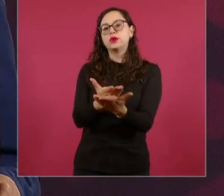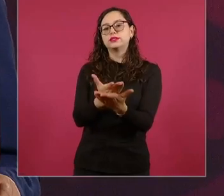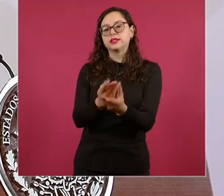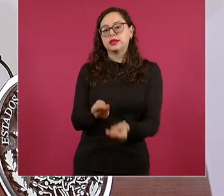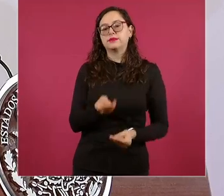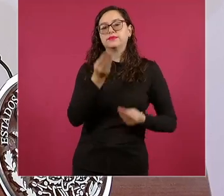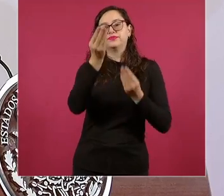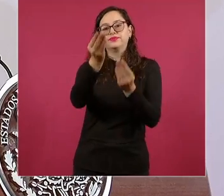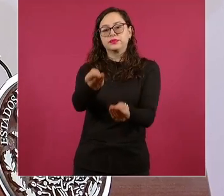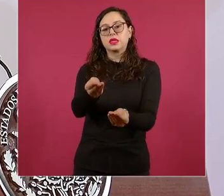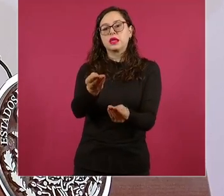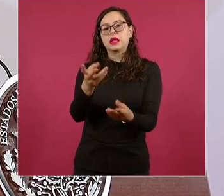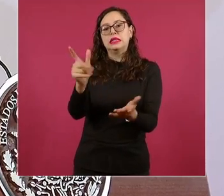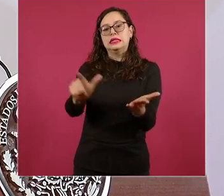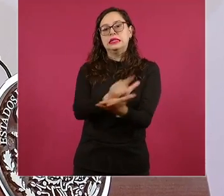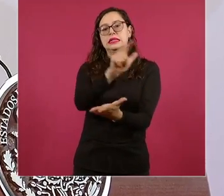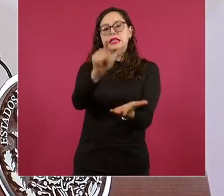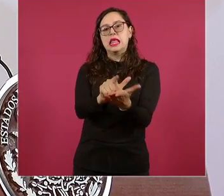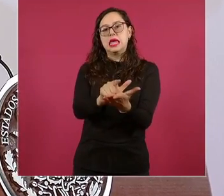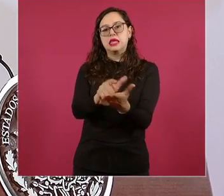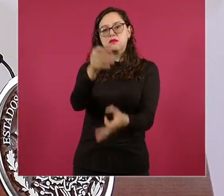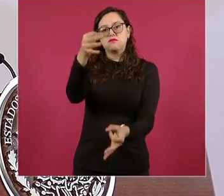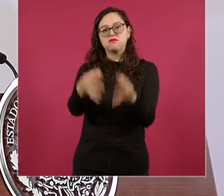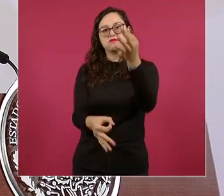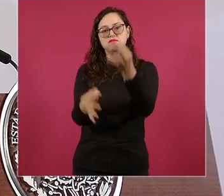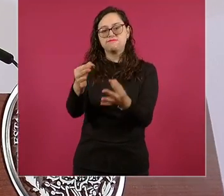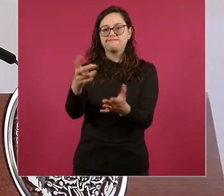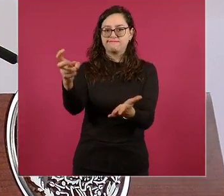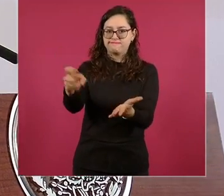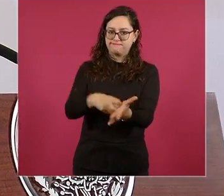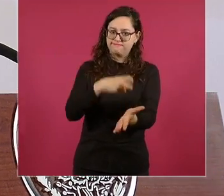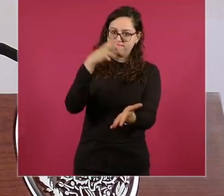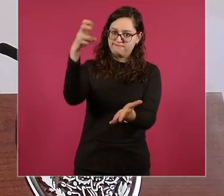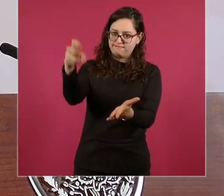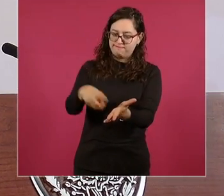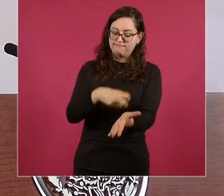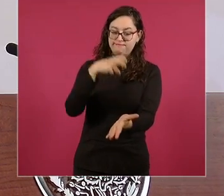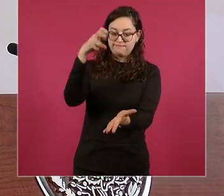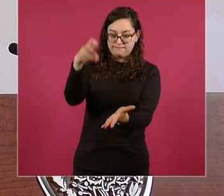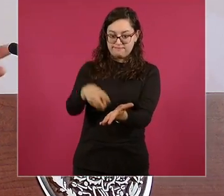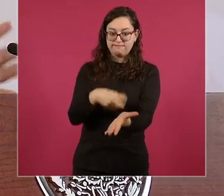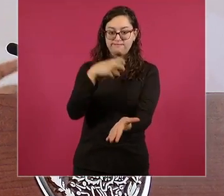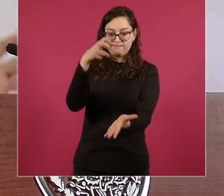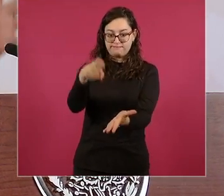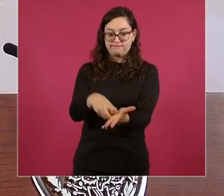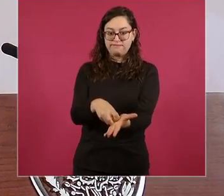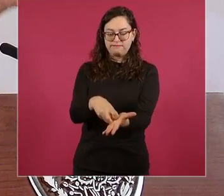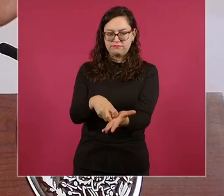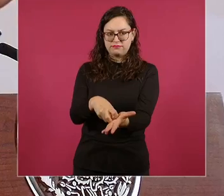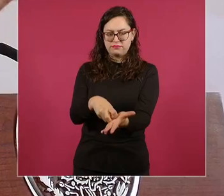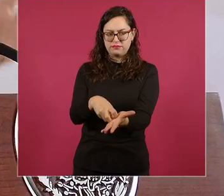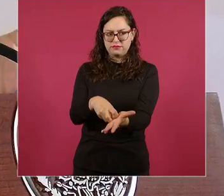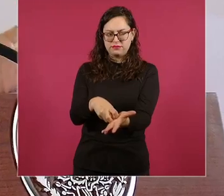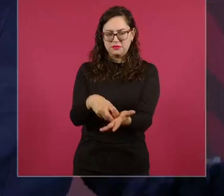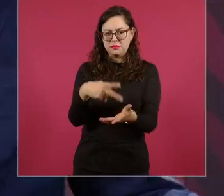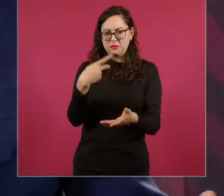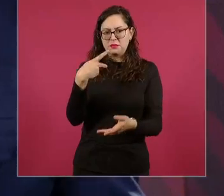y no se entienda bien por qué